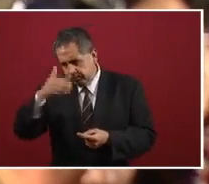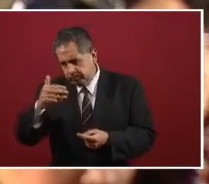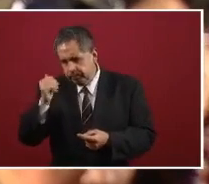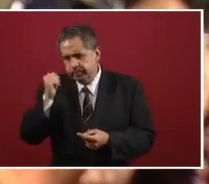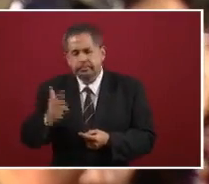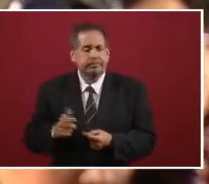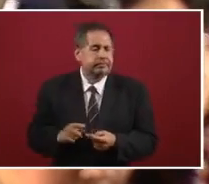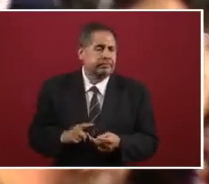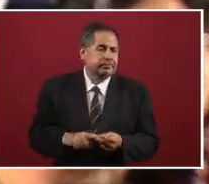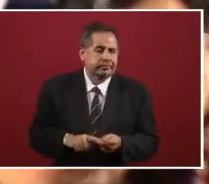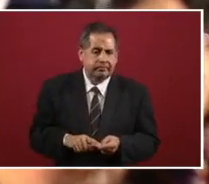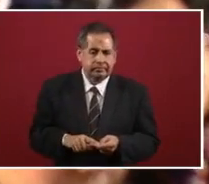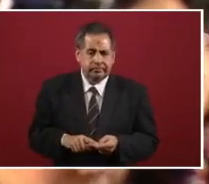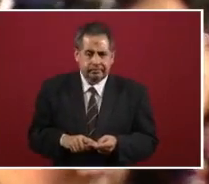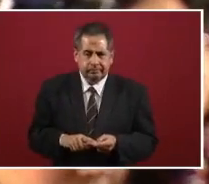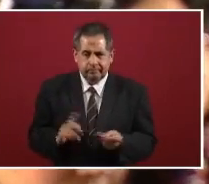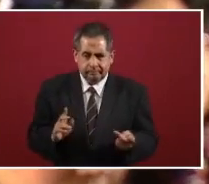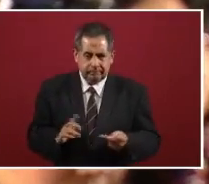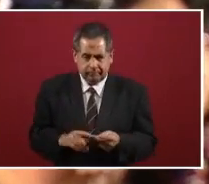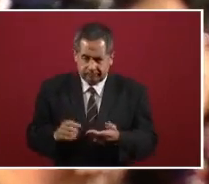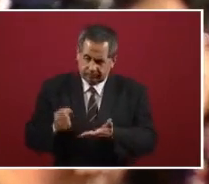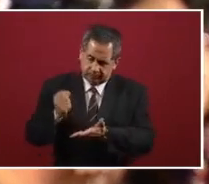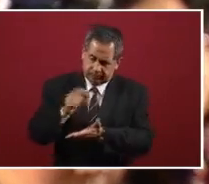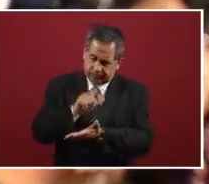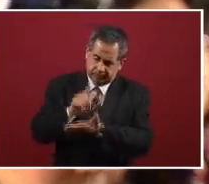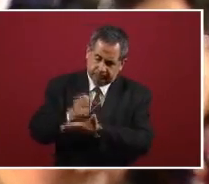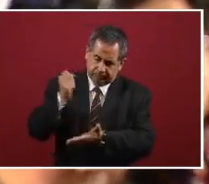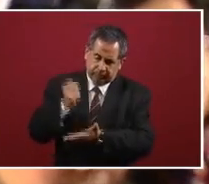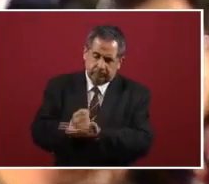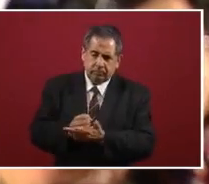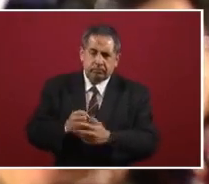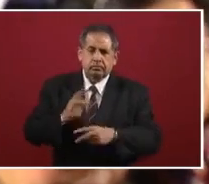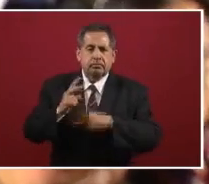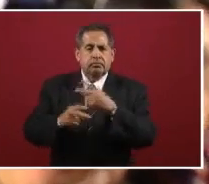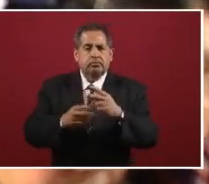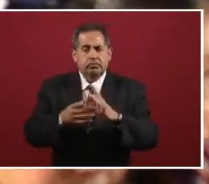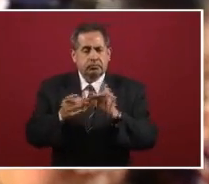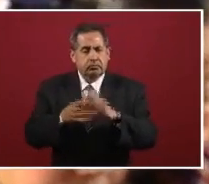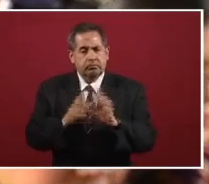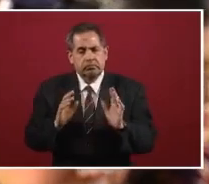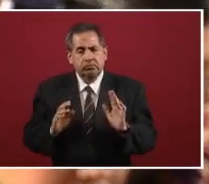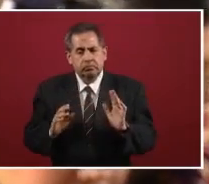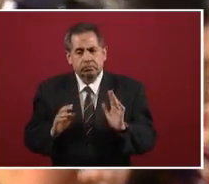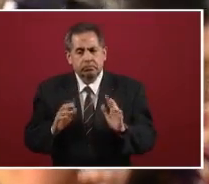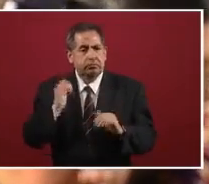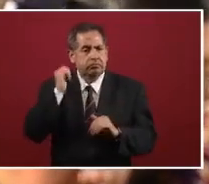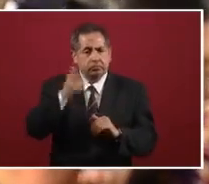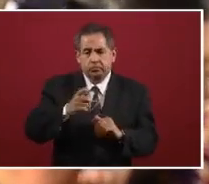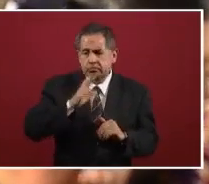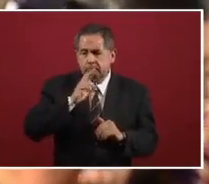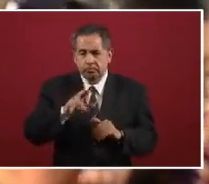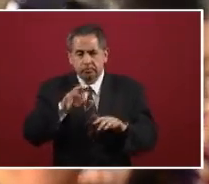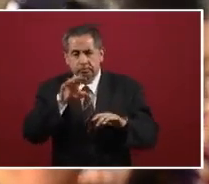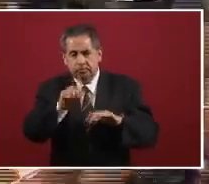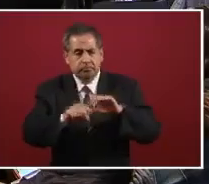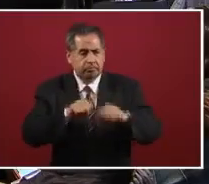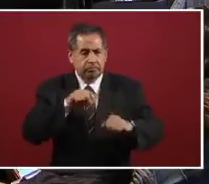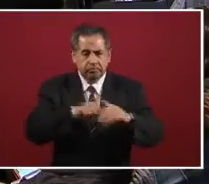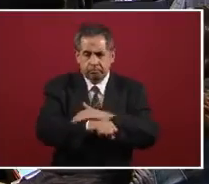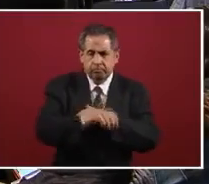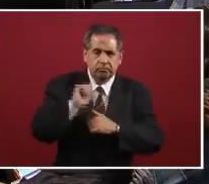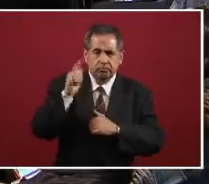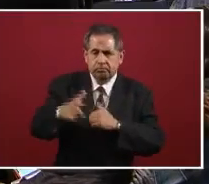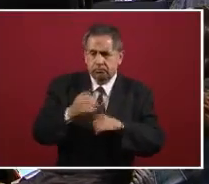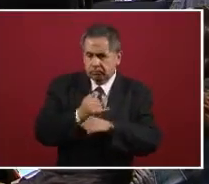si pues una vez que está aprobada esta ley, ¿ustedes tienen reportes ya de algunas detenciones al respecto? ¿Qué información tiene?